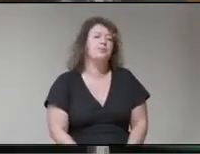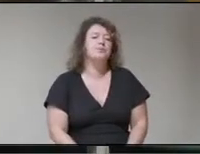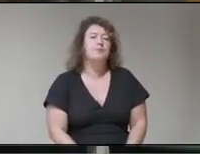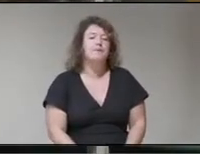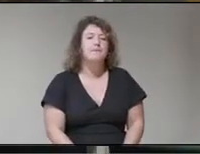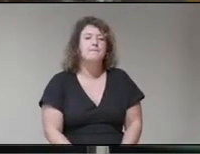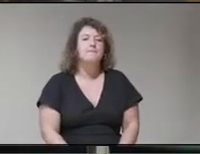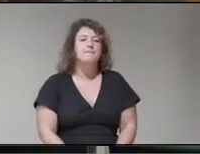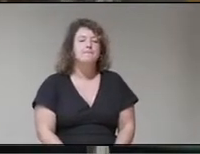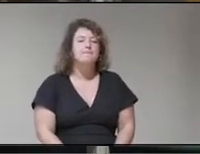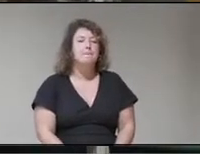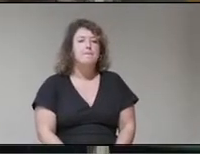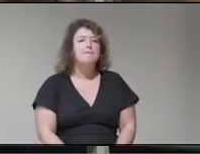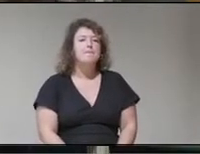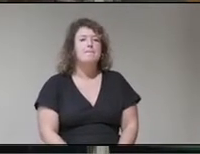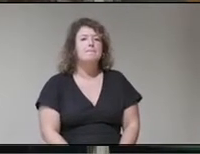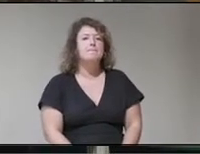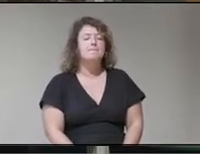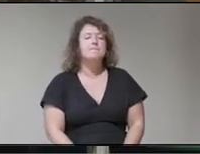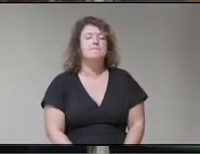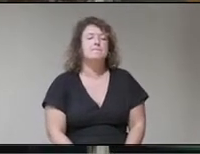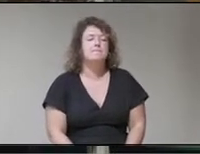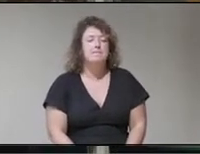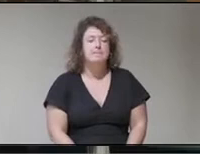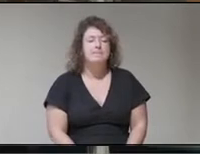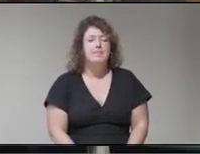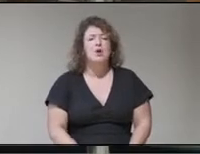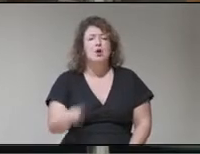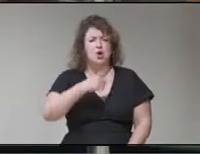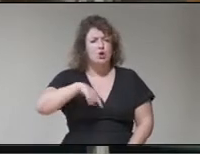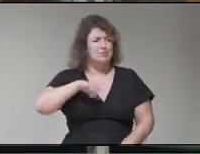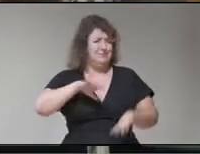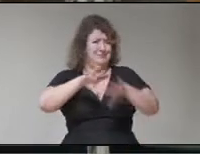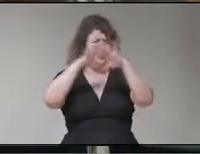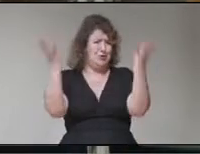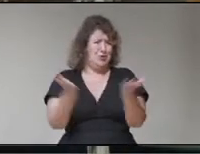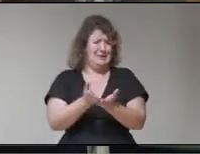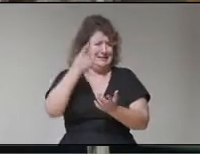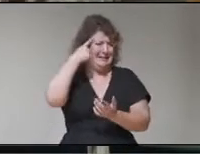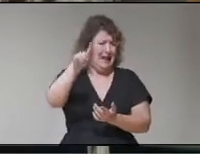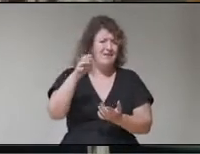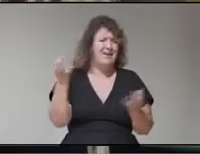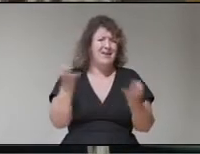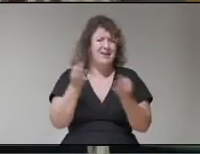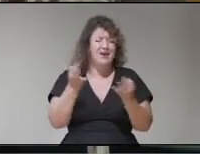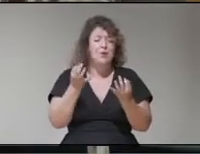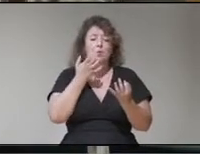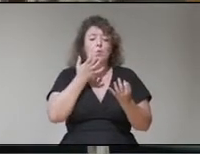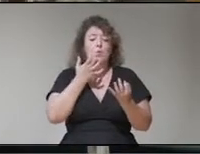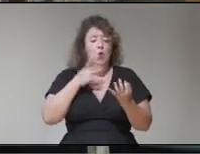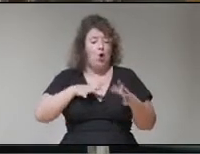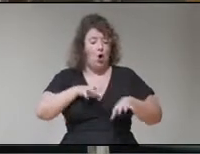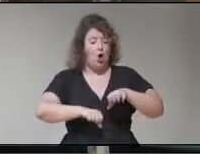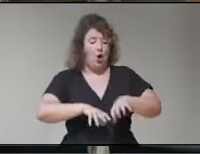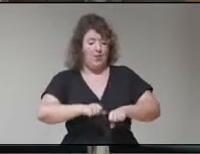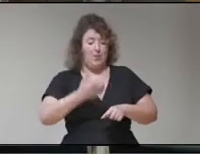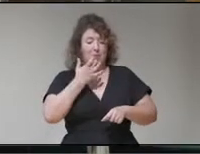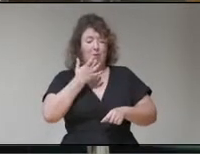¿Qué es lo que universalmente sabemos que ocurre cuando se produce una colonización de un